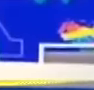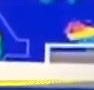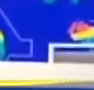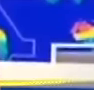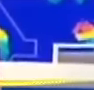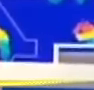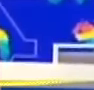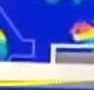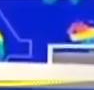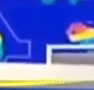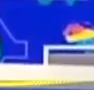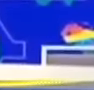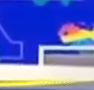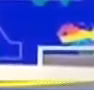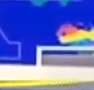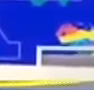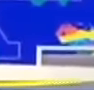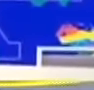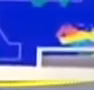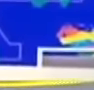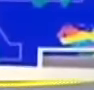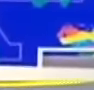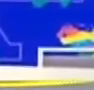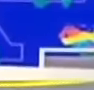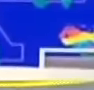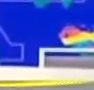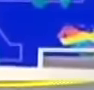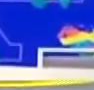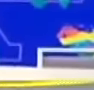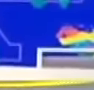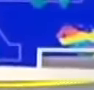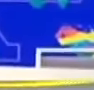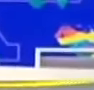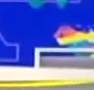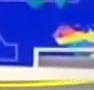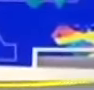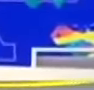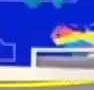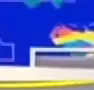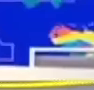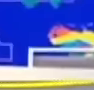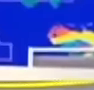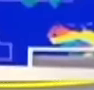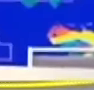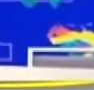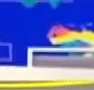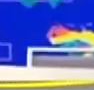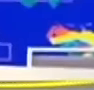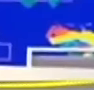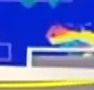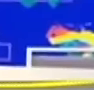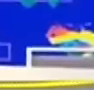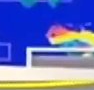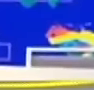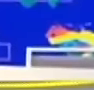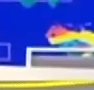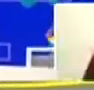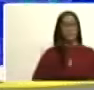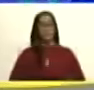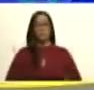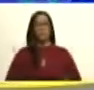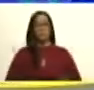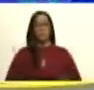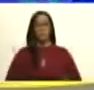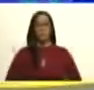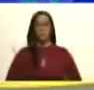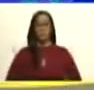tú? ¿Dónde votas tú? ¿Dónde votas tú? Para ir a votar en familia, ¿sí? Del brazo,